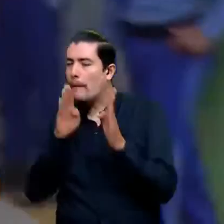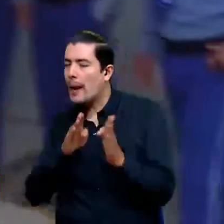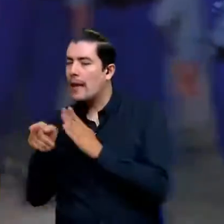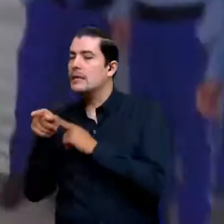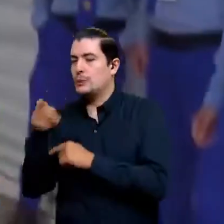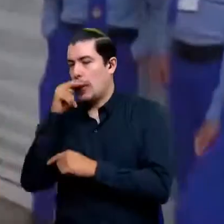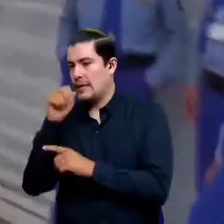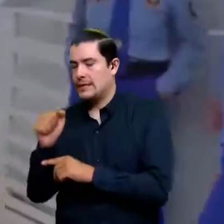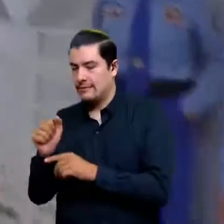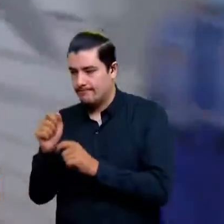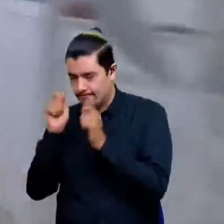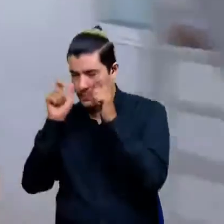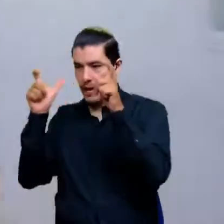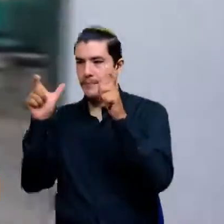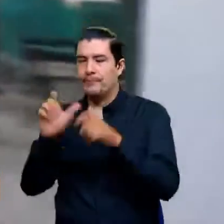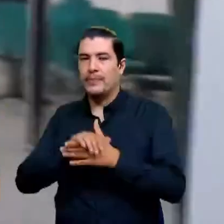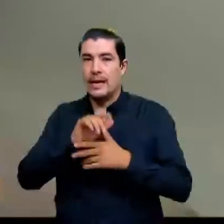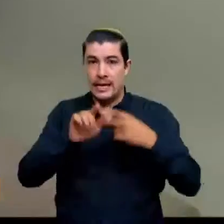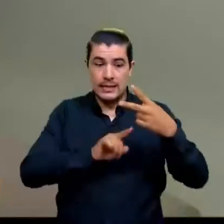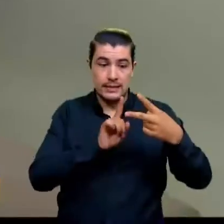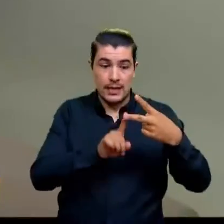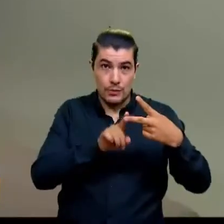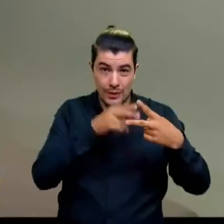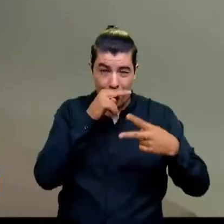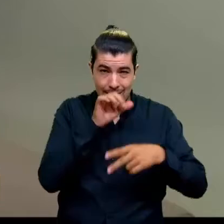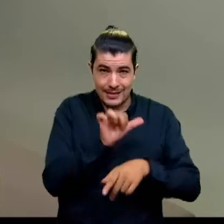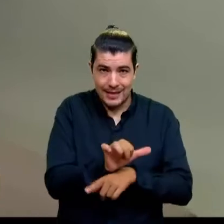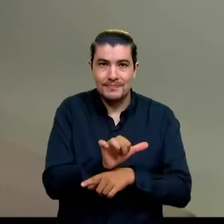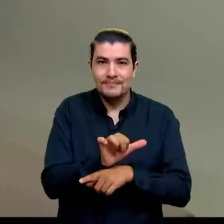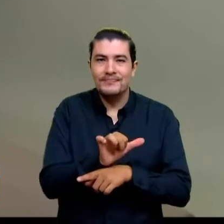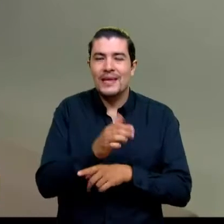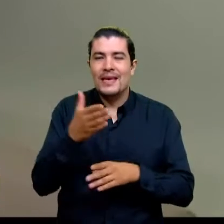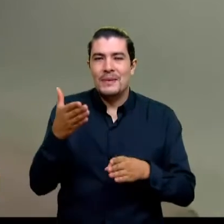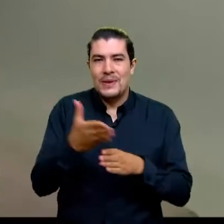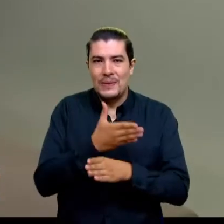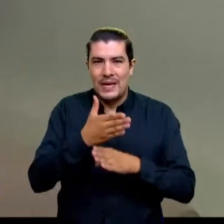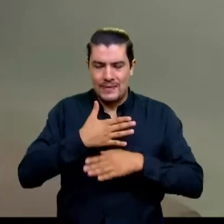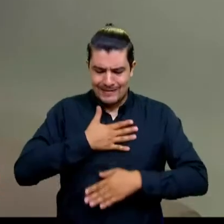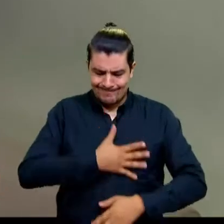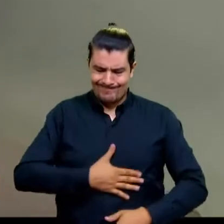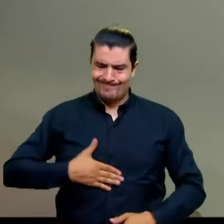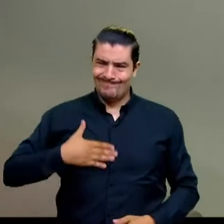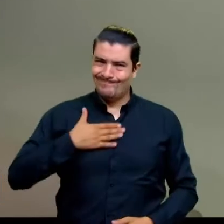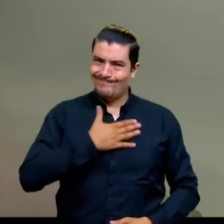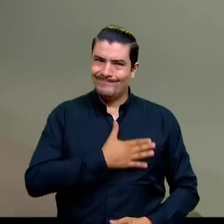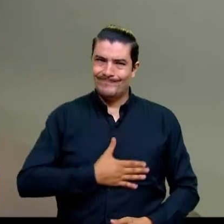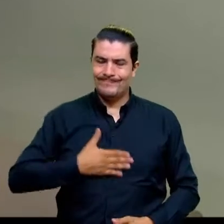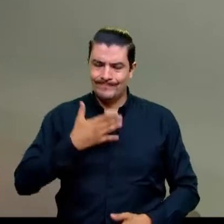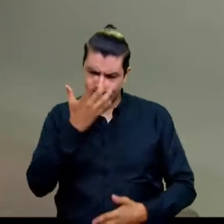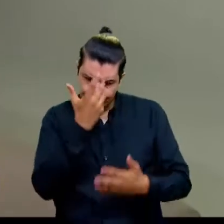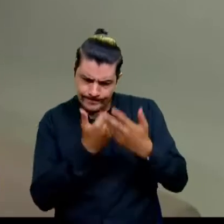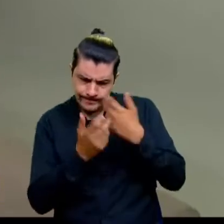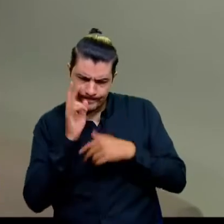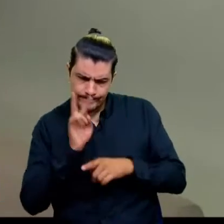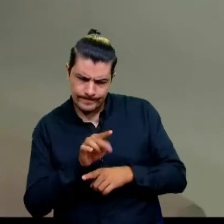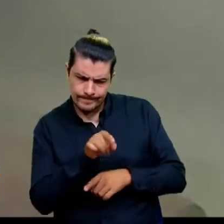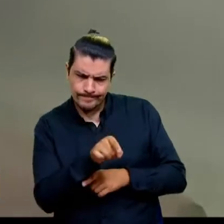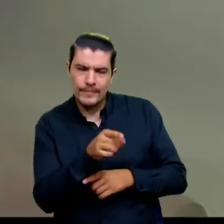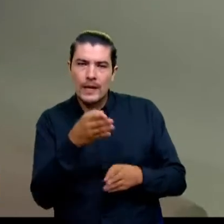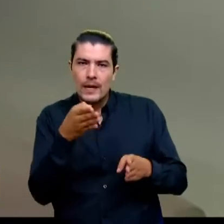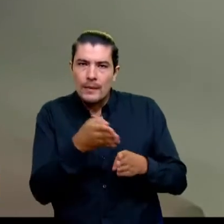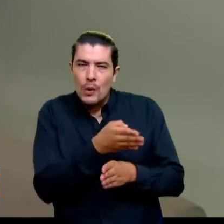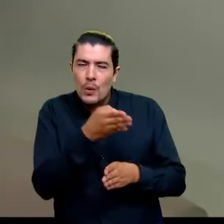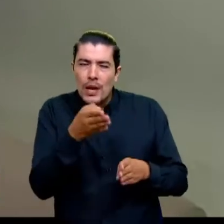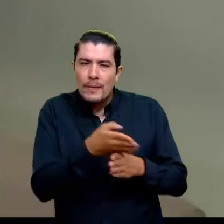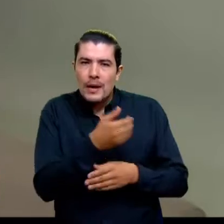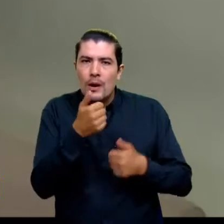ingresó sobre el mediodía con trauma tóraco-abdominal cerrado, pudimos evaluar que tenía ruptura